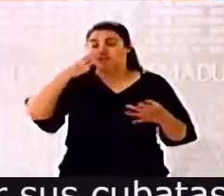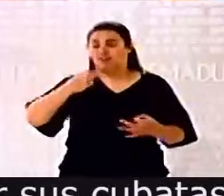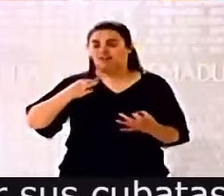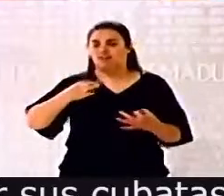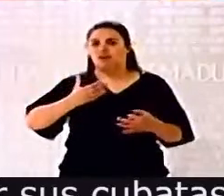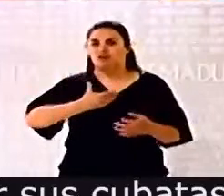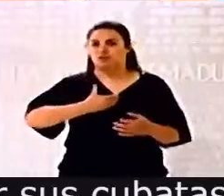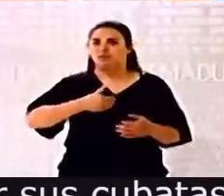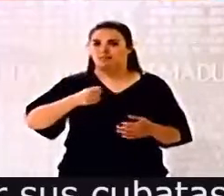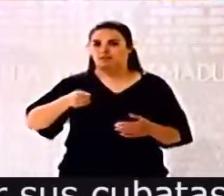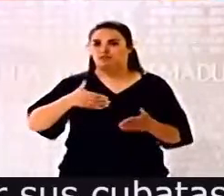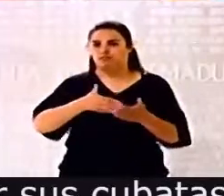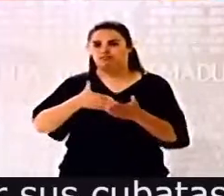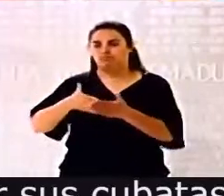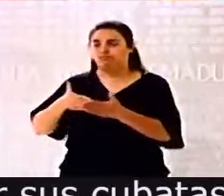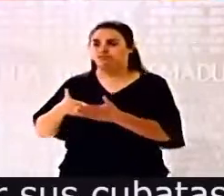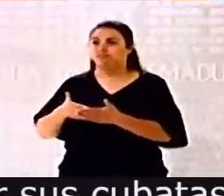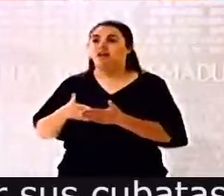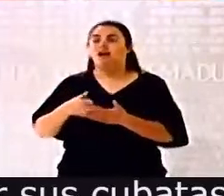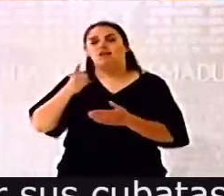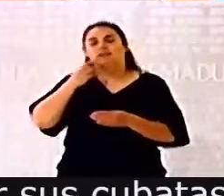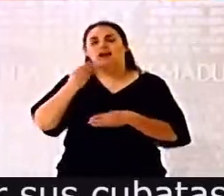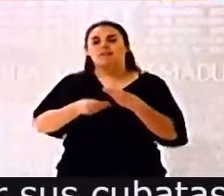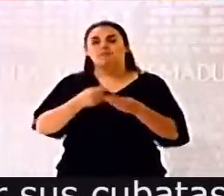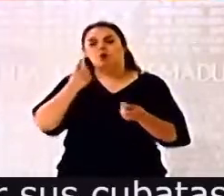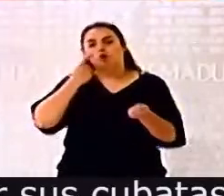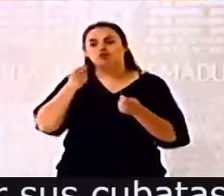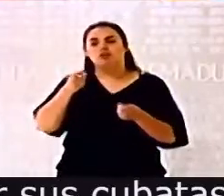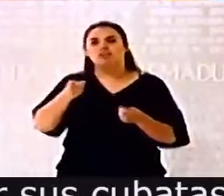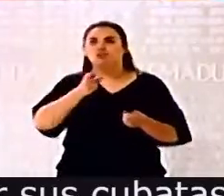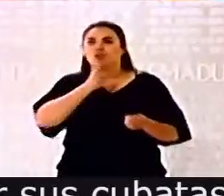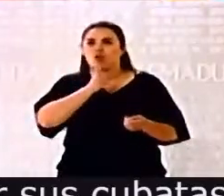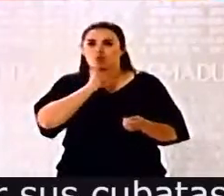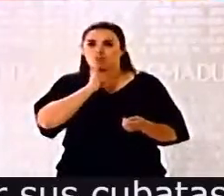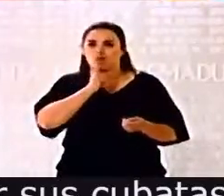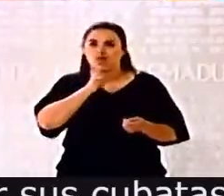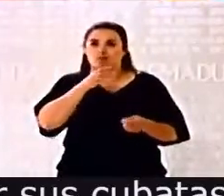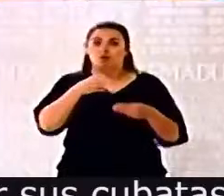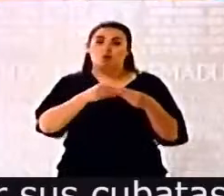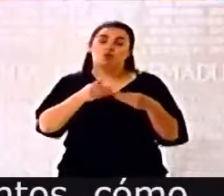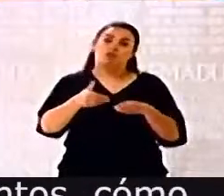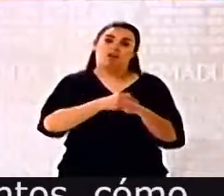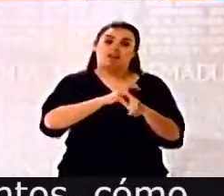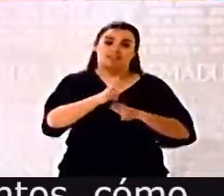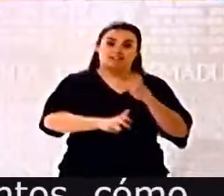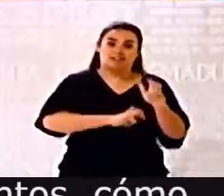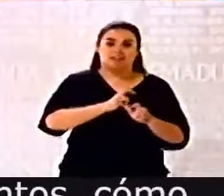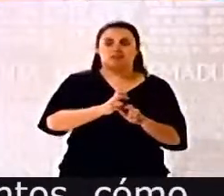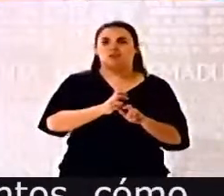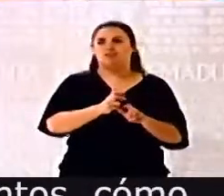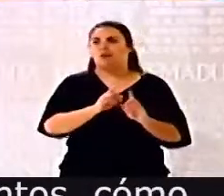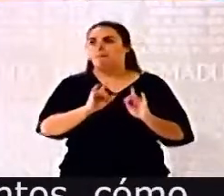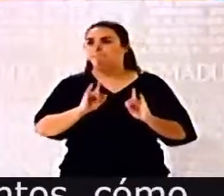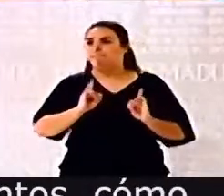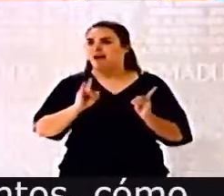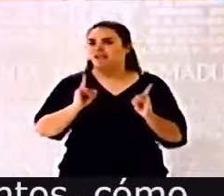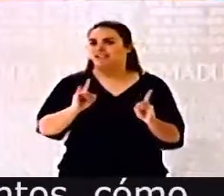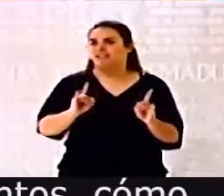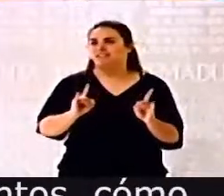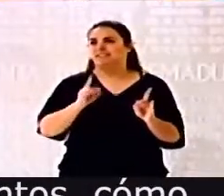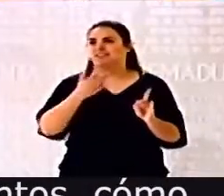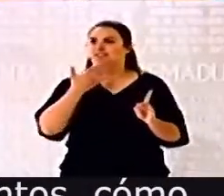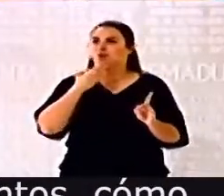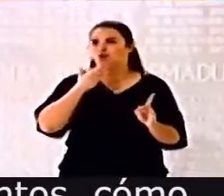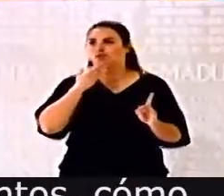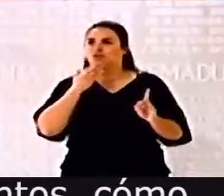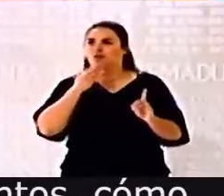los ayuntamientos. ¿Cómo vamos a poder controlar, después del uso de los cacharritos, de los parques de